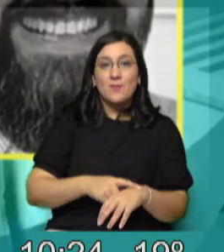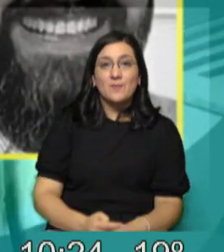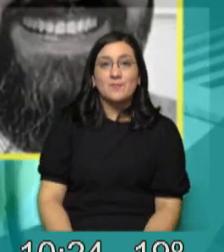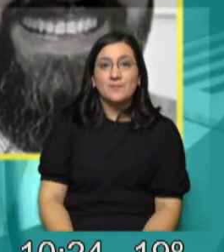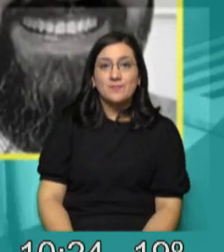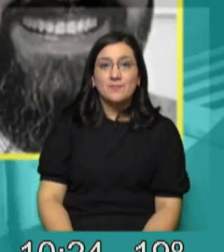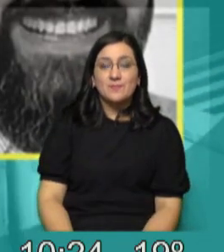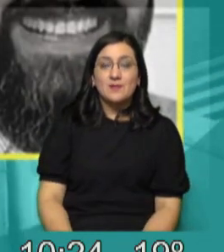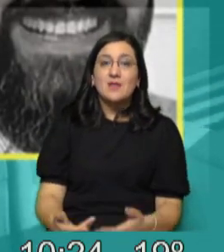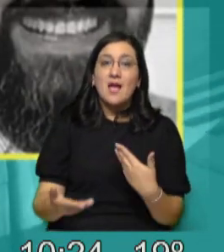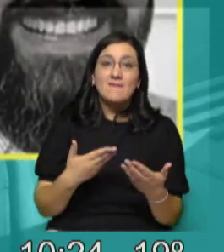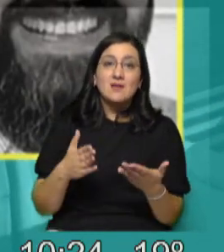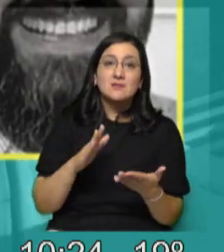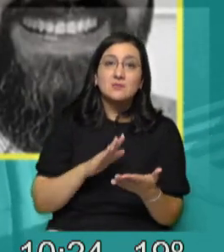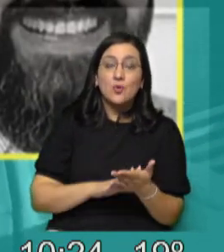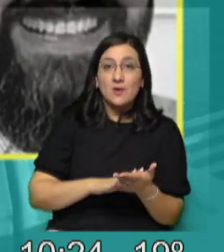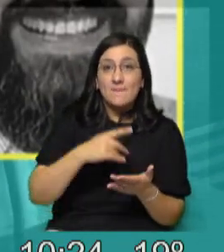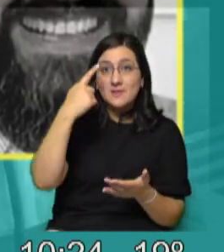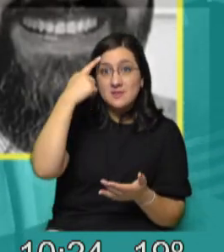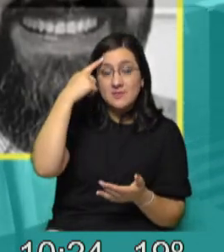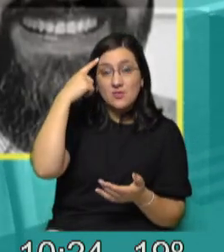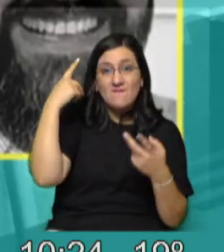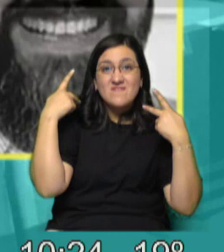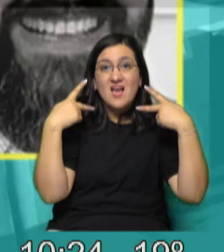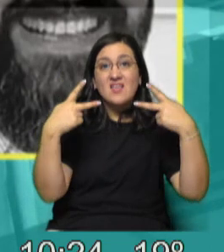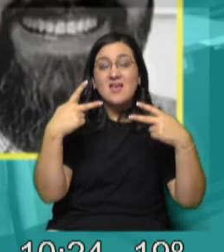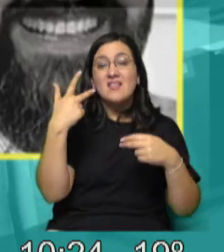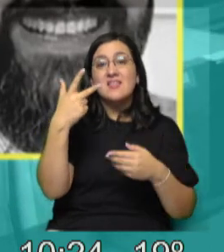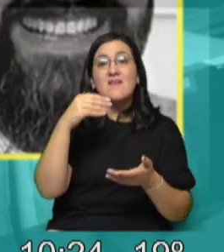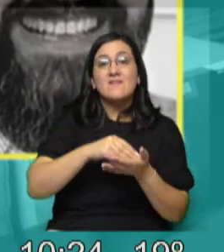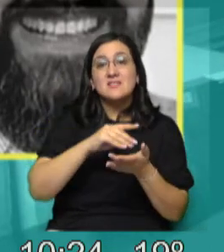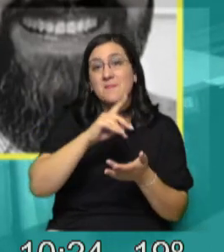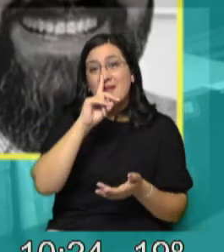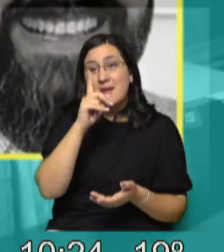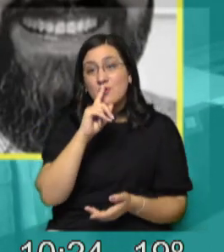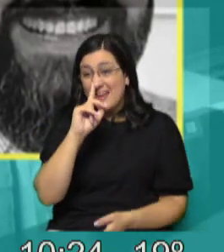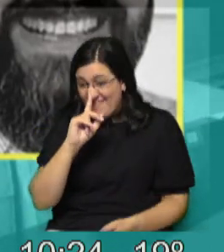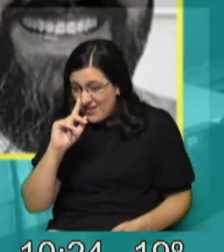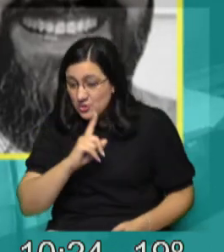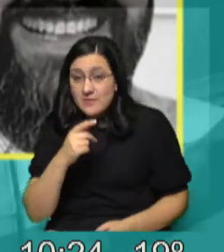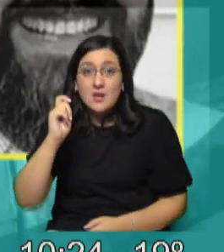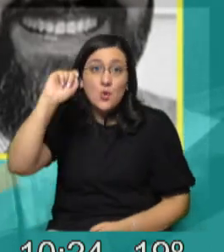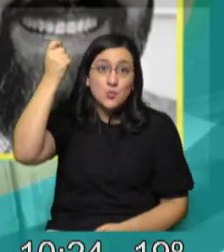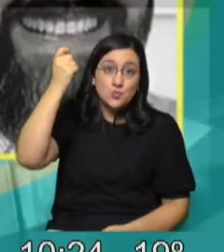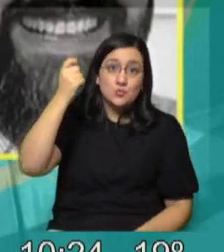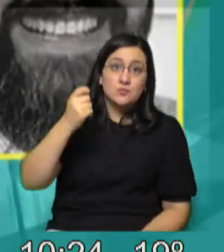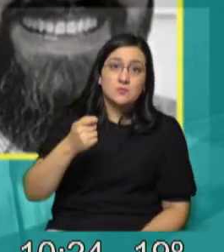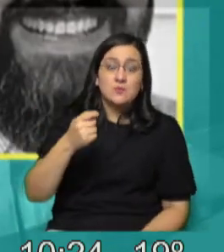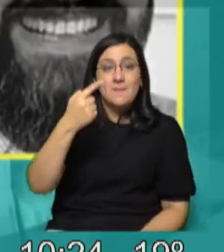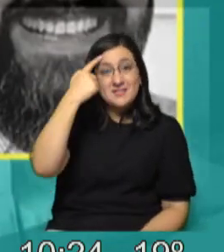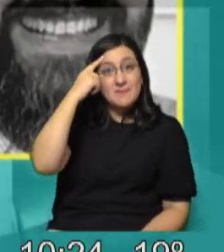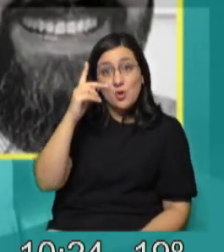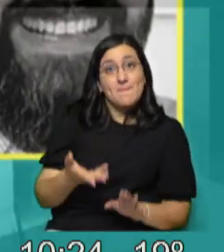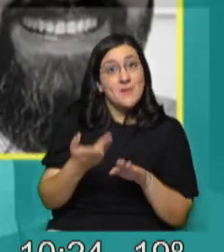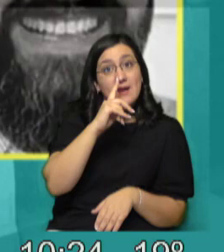habla teóricamente de que el pensamiento viajaría 3 veces más rápido que la velocidad de la luz. ¿No? Entonces, nos